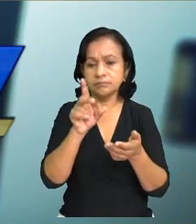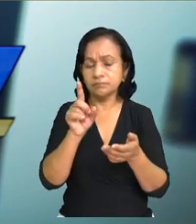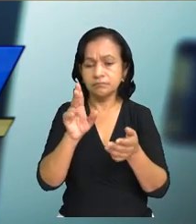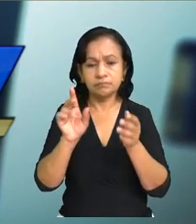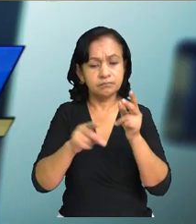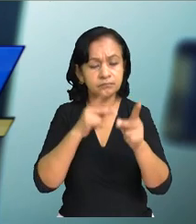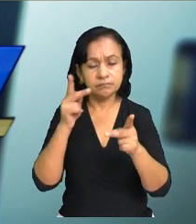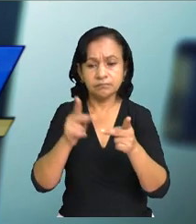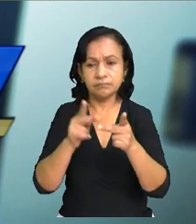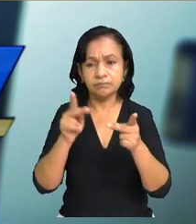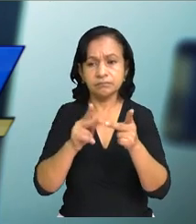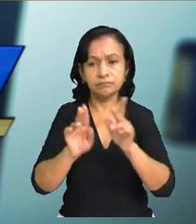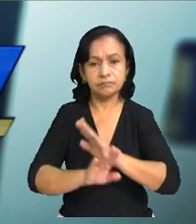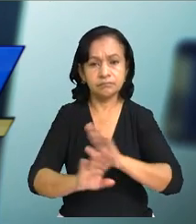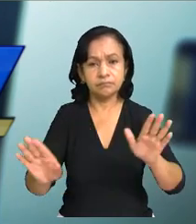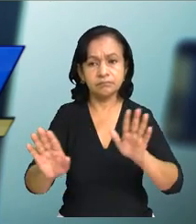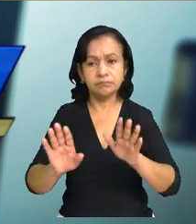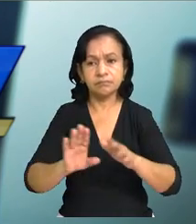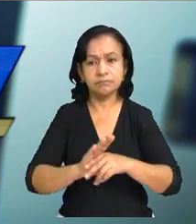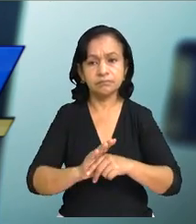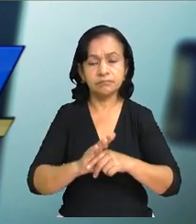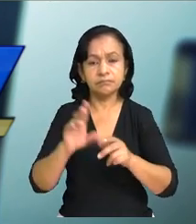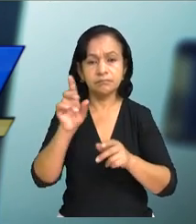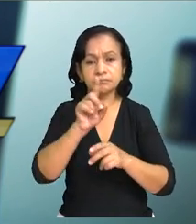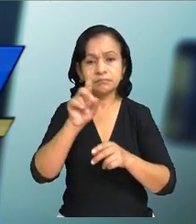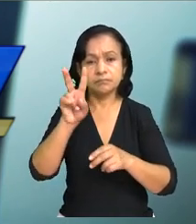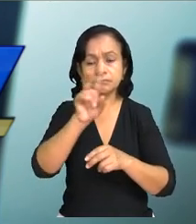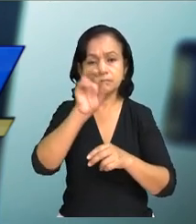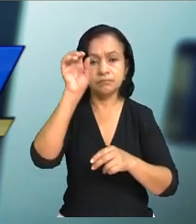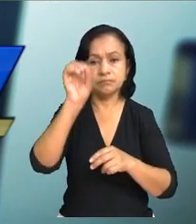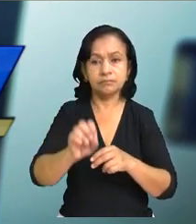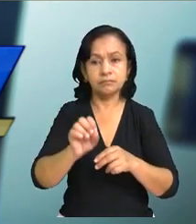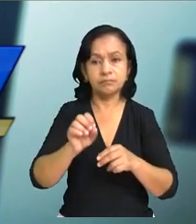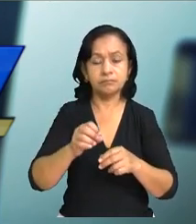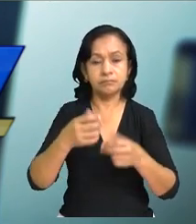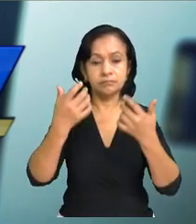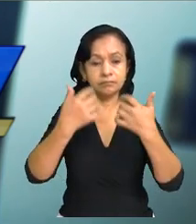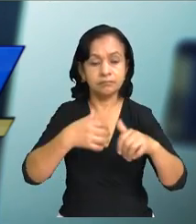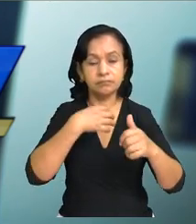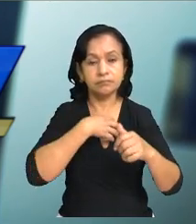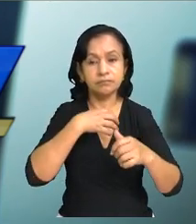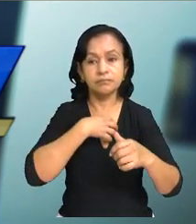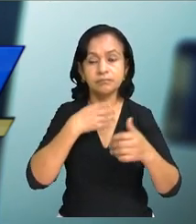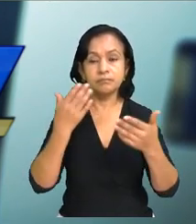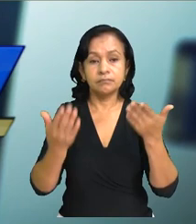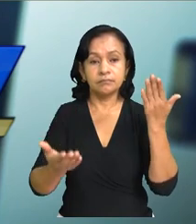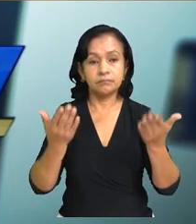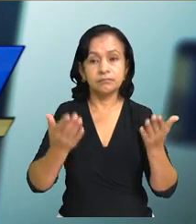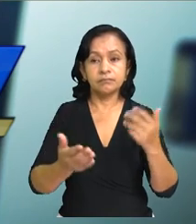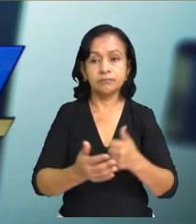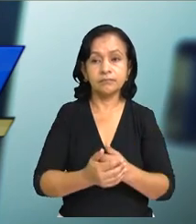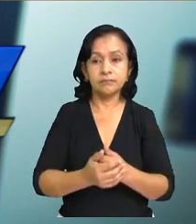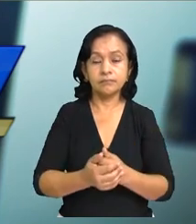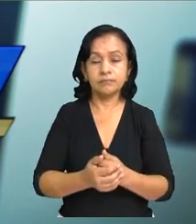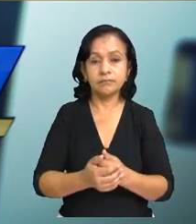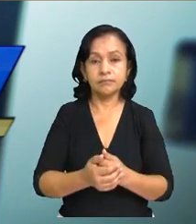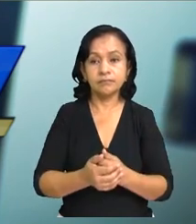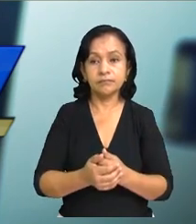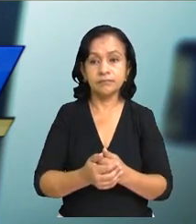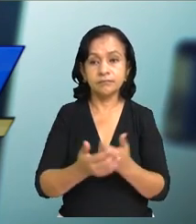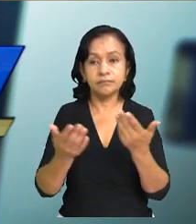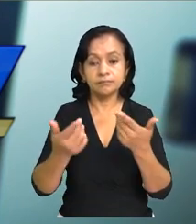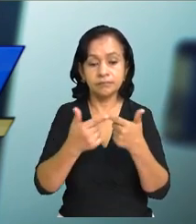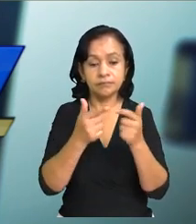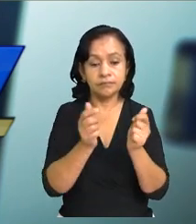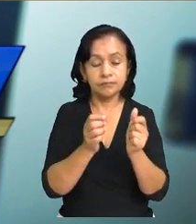hay 12 que ya son, el próximo paso de ese 12% va a ser avanzar hacia un esquema de empresa. Es decir, que no funcionen simplemente como un